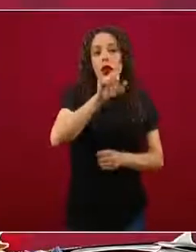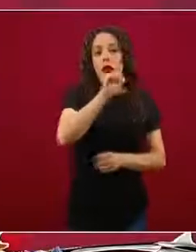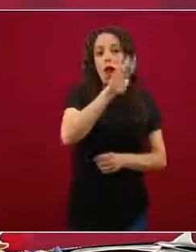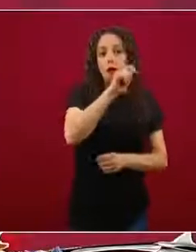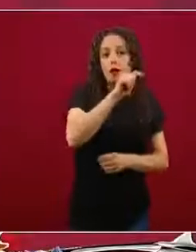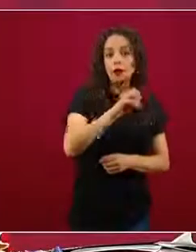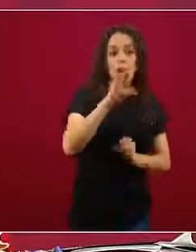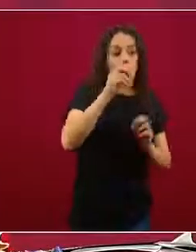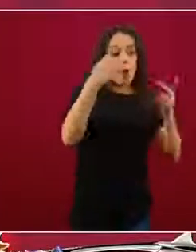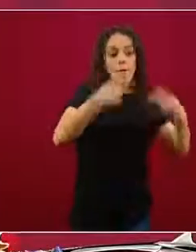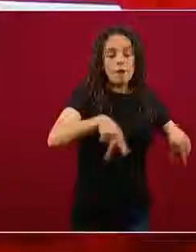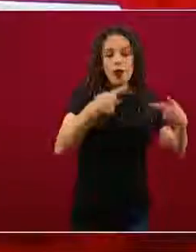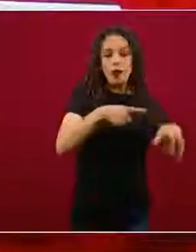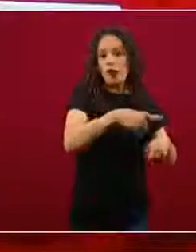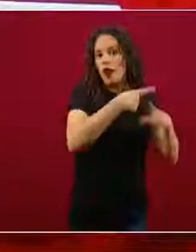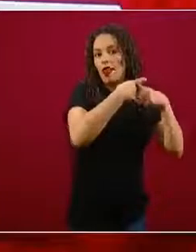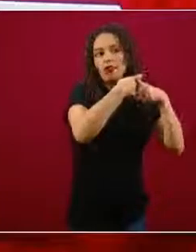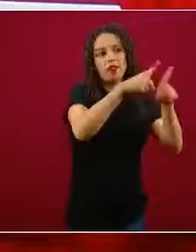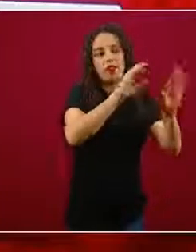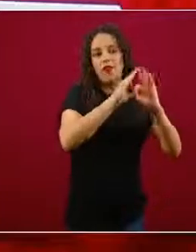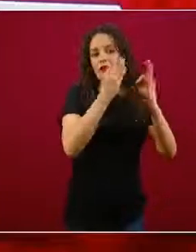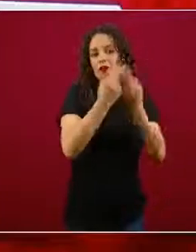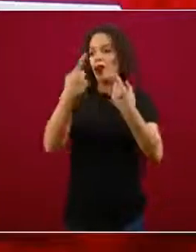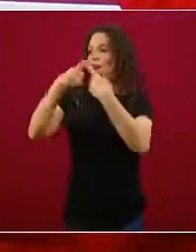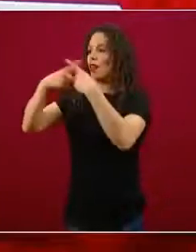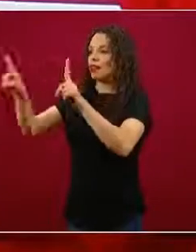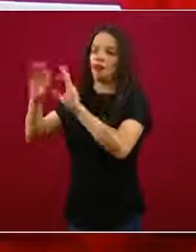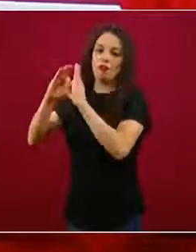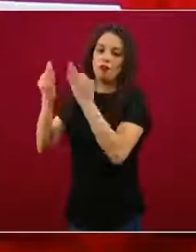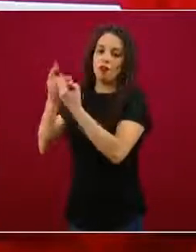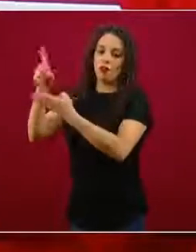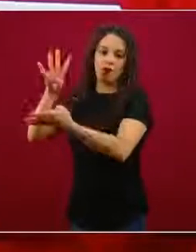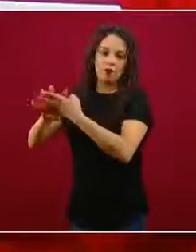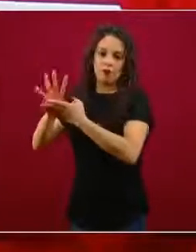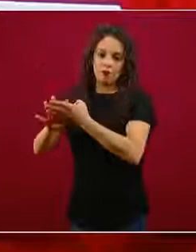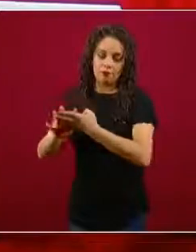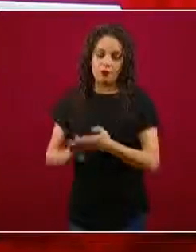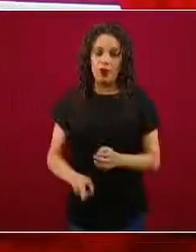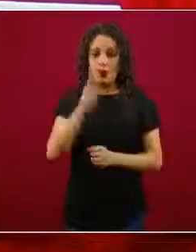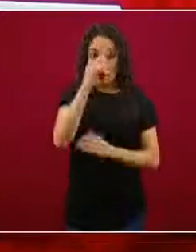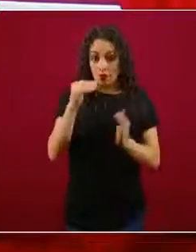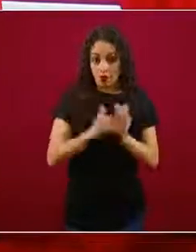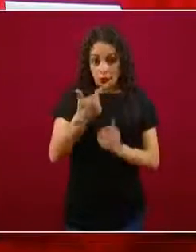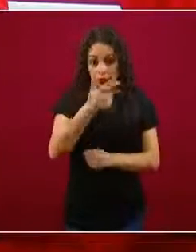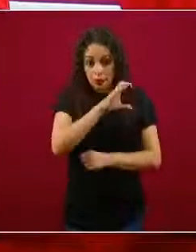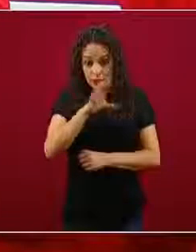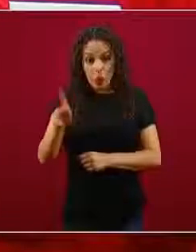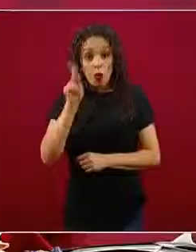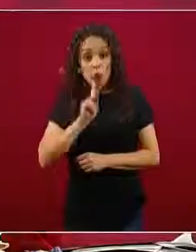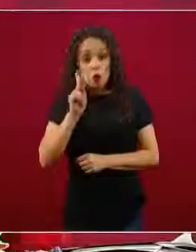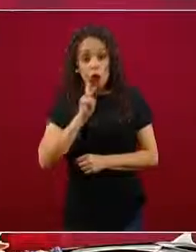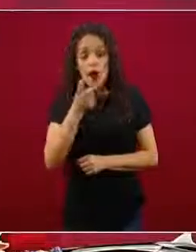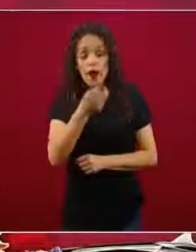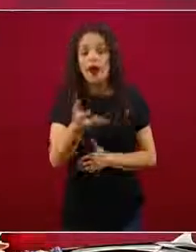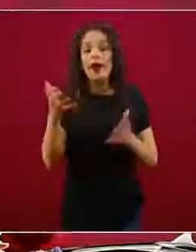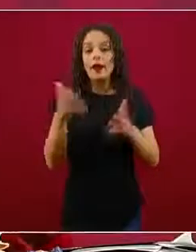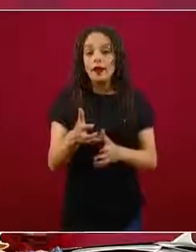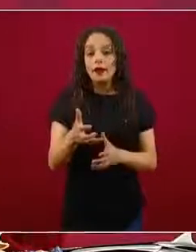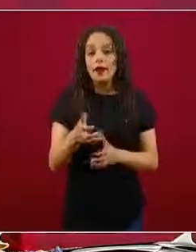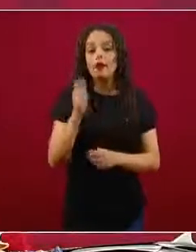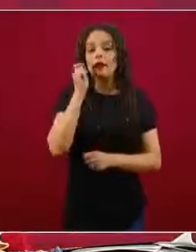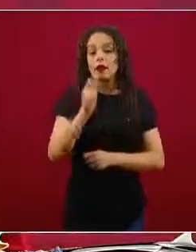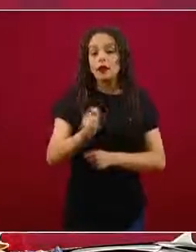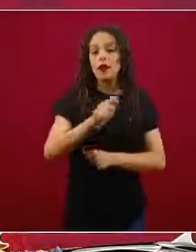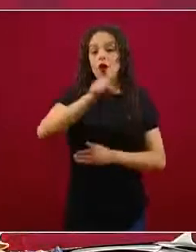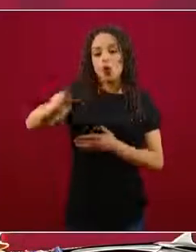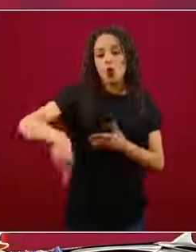Son distintos dispositivos. Lo que se está diciendo de 2.700 pruebas es la que se hace en la red de centros